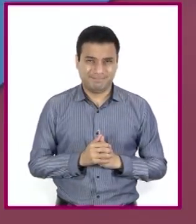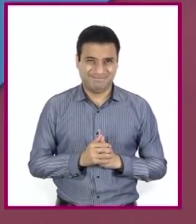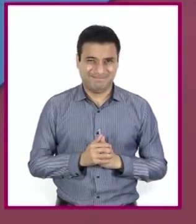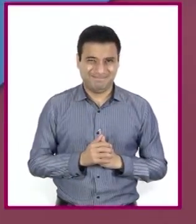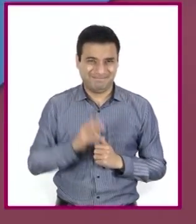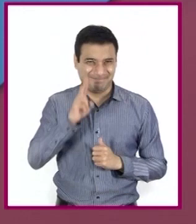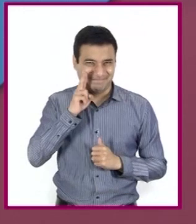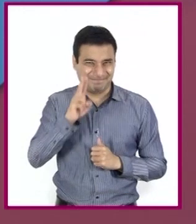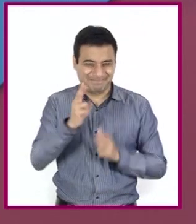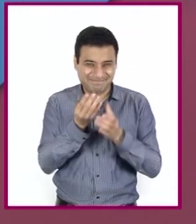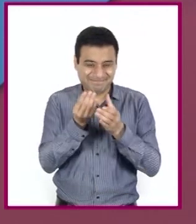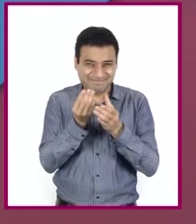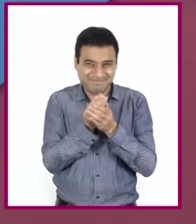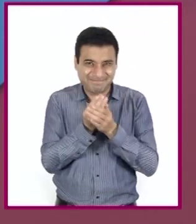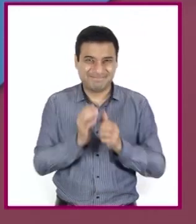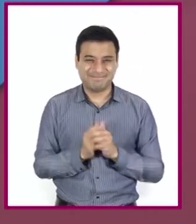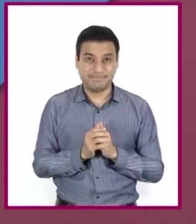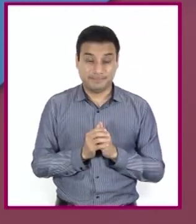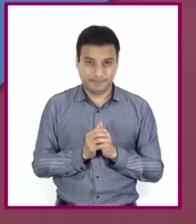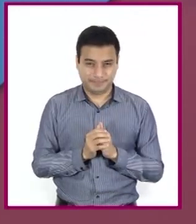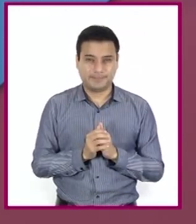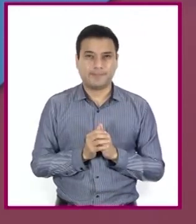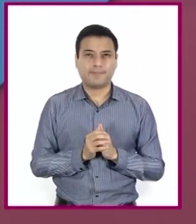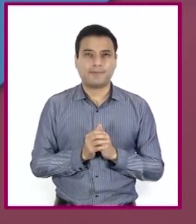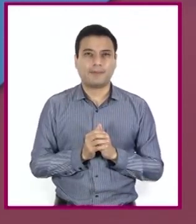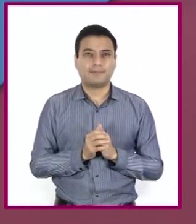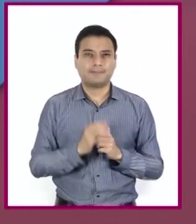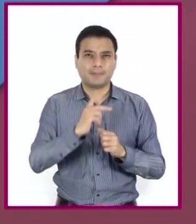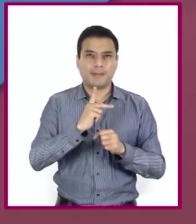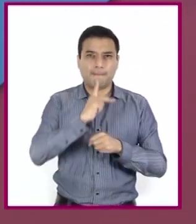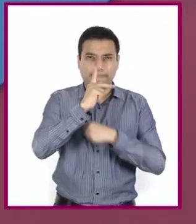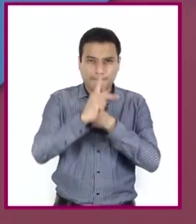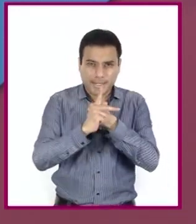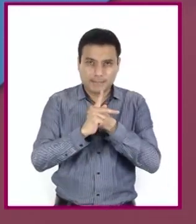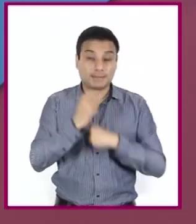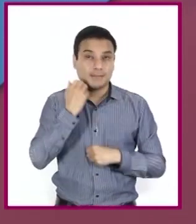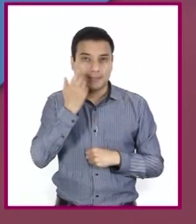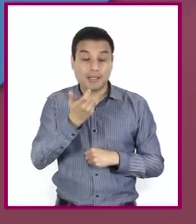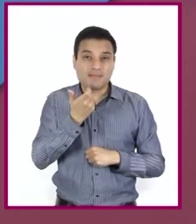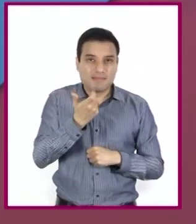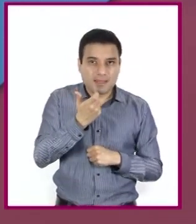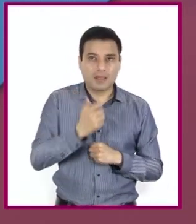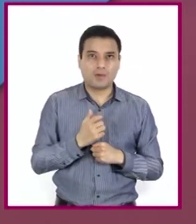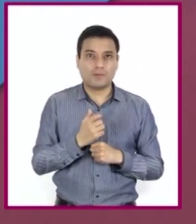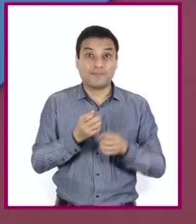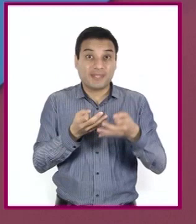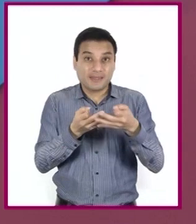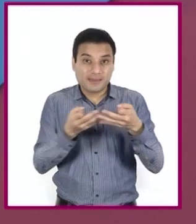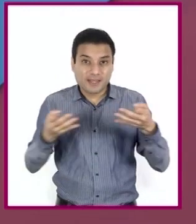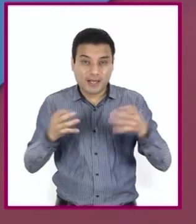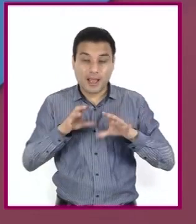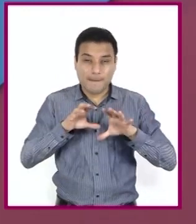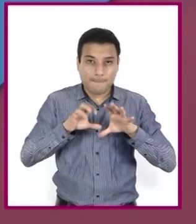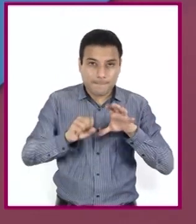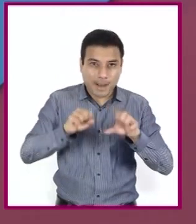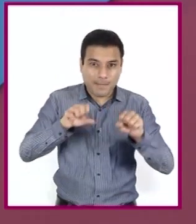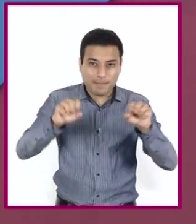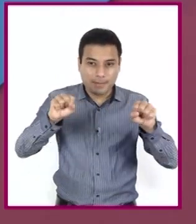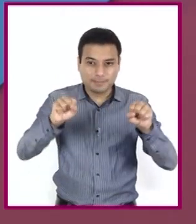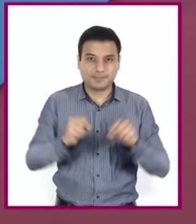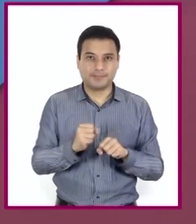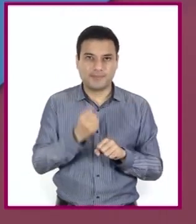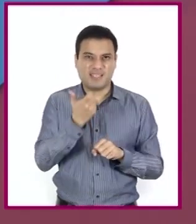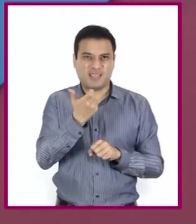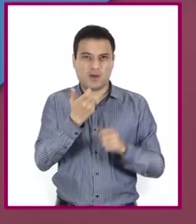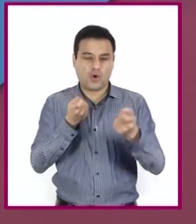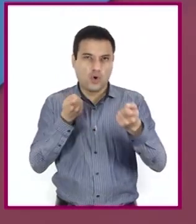revisamos a lo largo de la sesión, todos estos factores, la posesión de la riqueza, la expansión territorial, la hegemonía económica